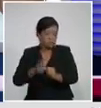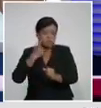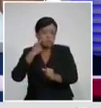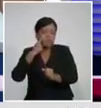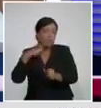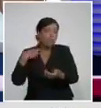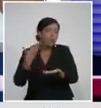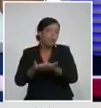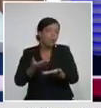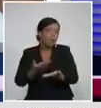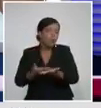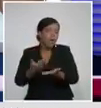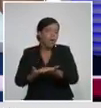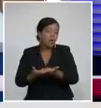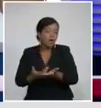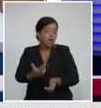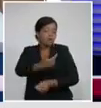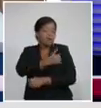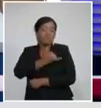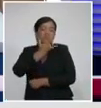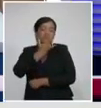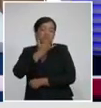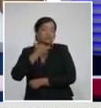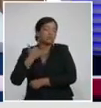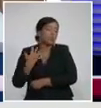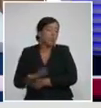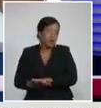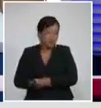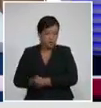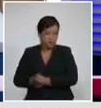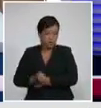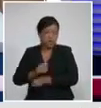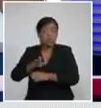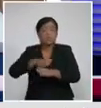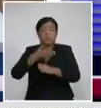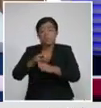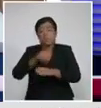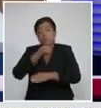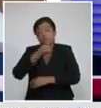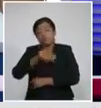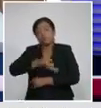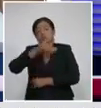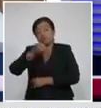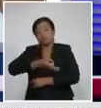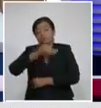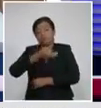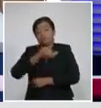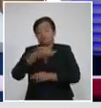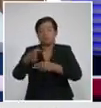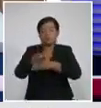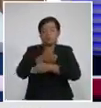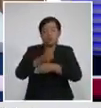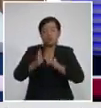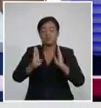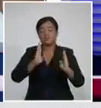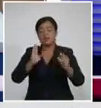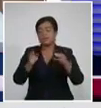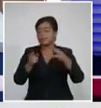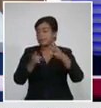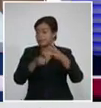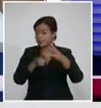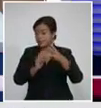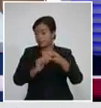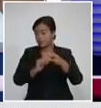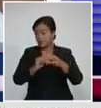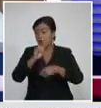de la vacuna. Después quizás pueda explicar mejor las diferencias entre un ensayo clínico fase 3 y un ensayo de este